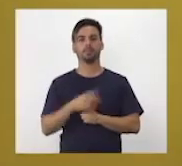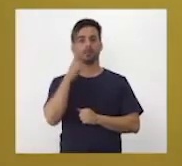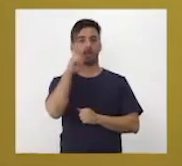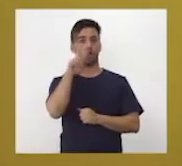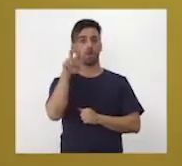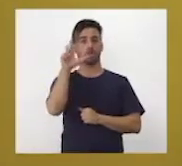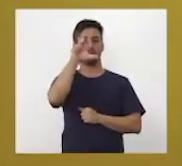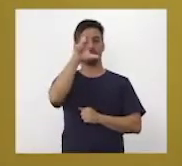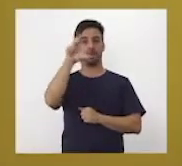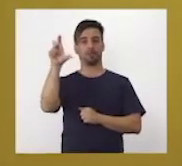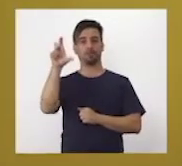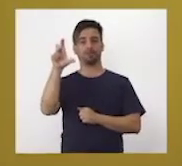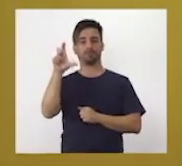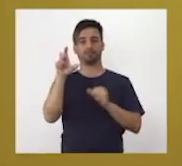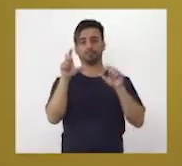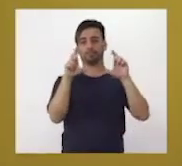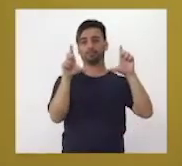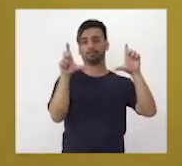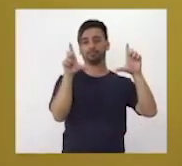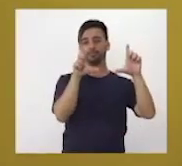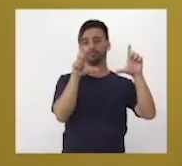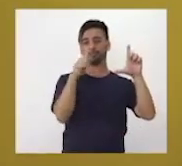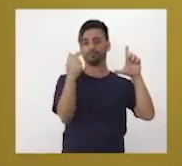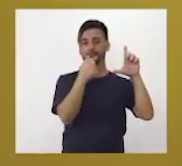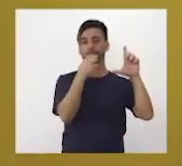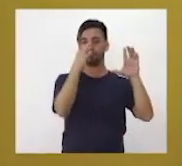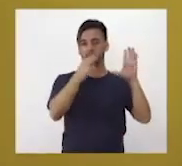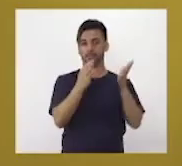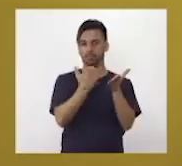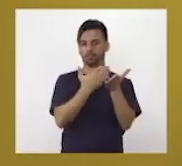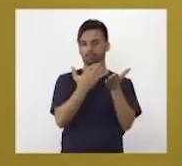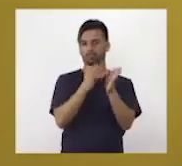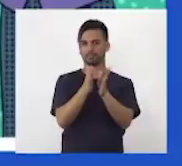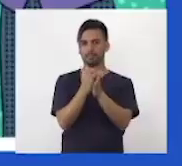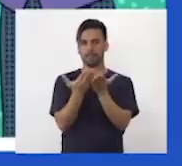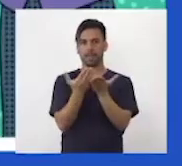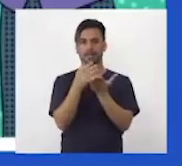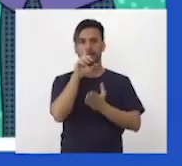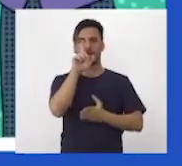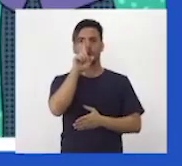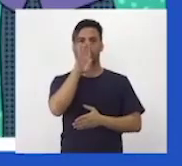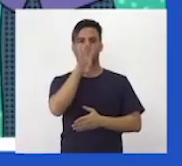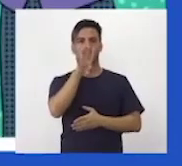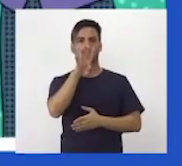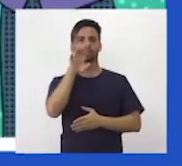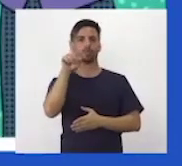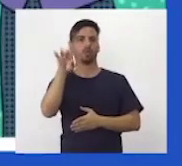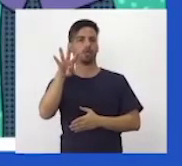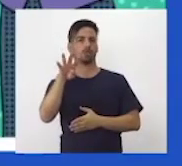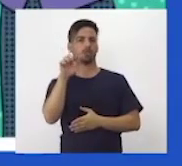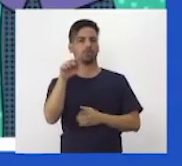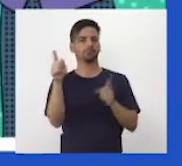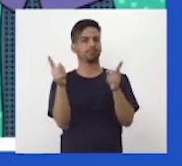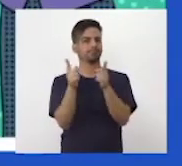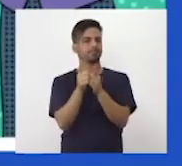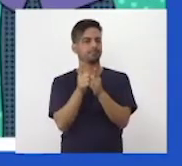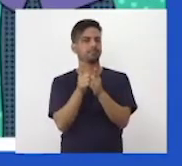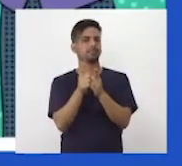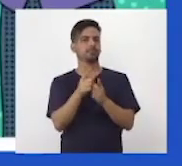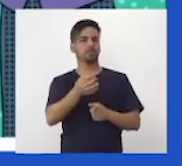En el recuadro que tienes en la página 414 está resumido cuál es